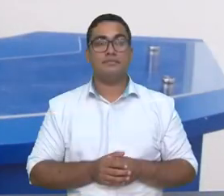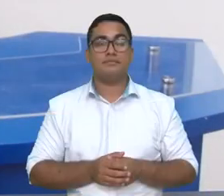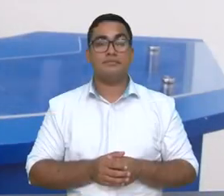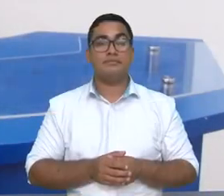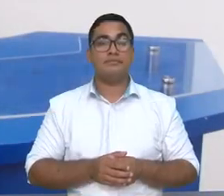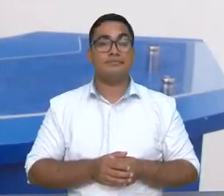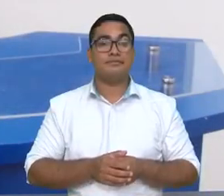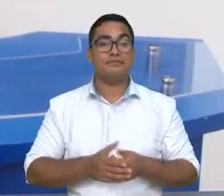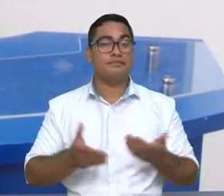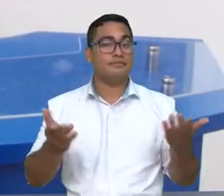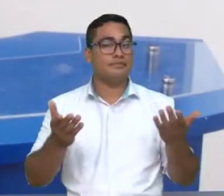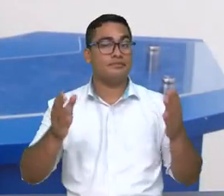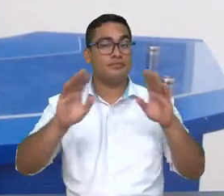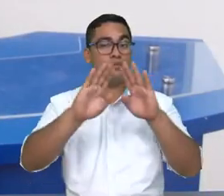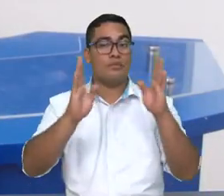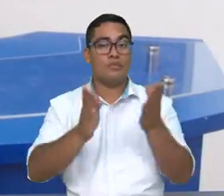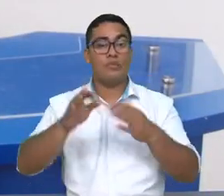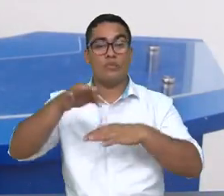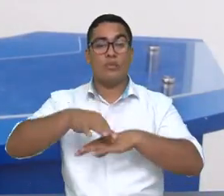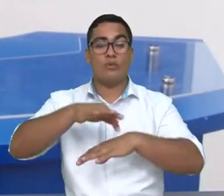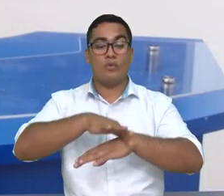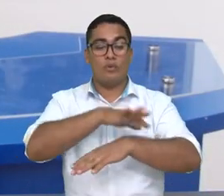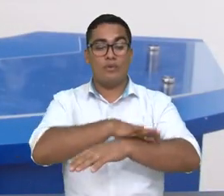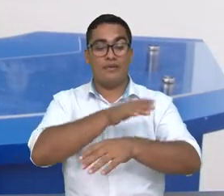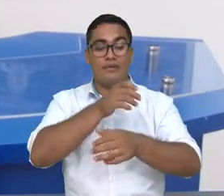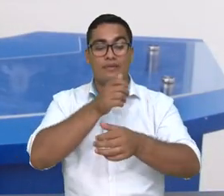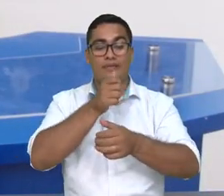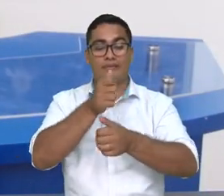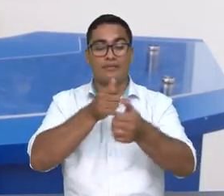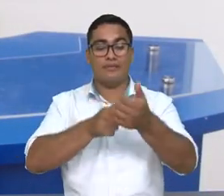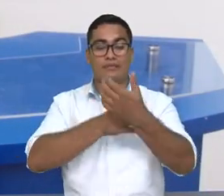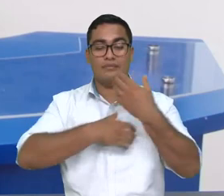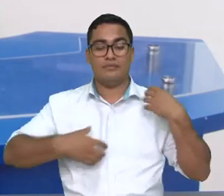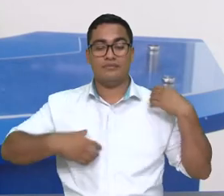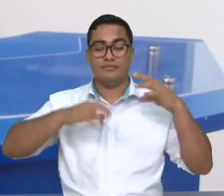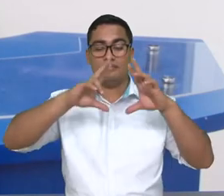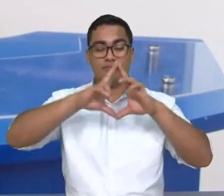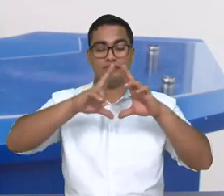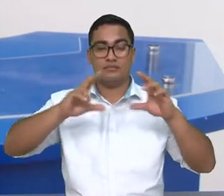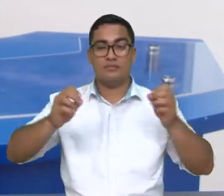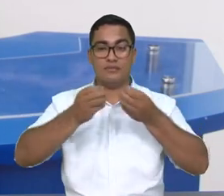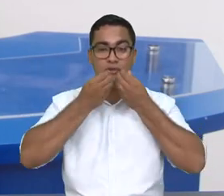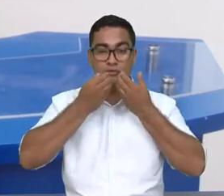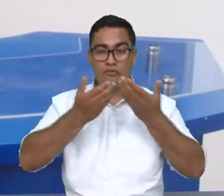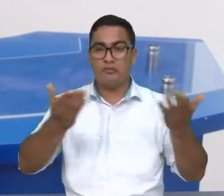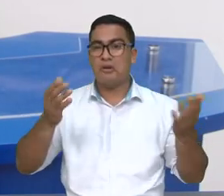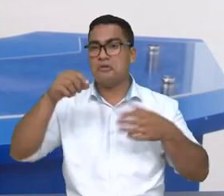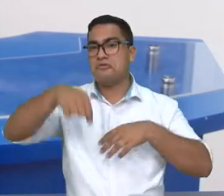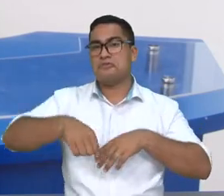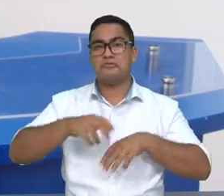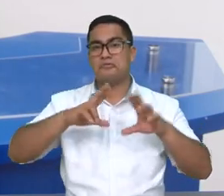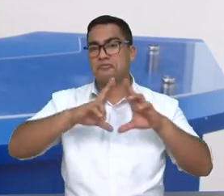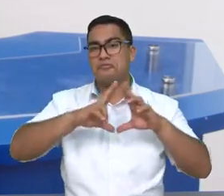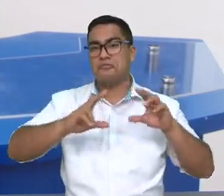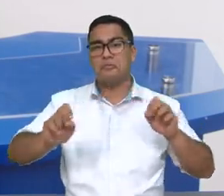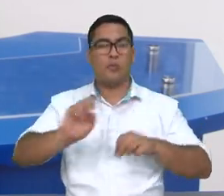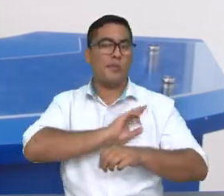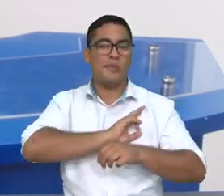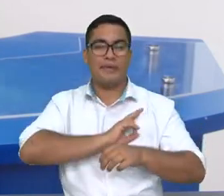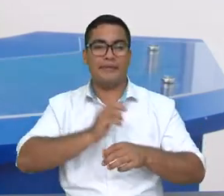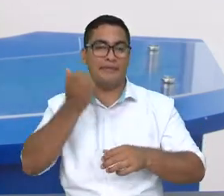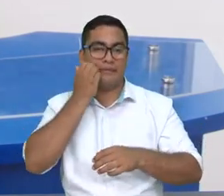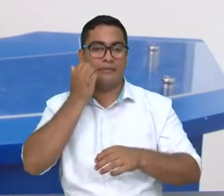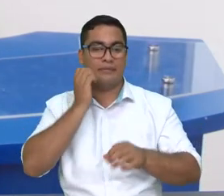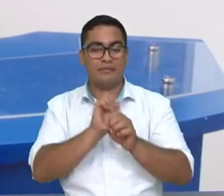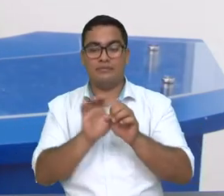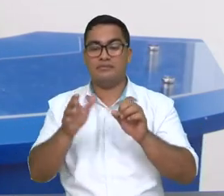Por su parte, la compañera Rosario Murillo, vicepresidenta de Nicaragua, informó que hasta el momento no se reportan casos sospechosos ni